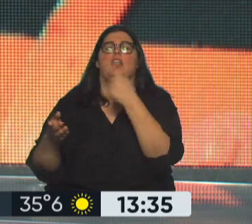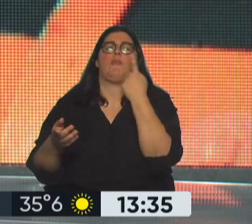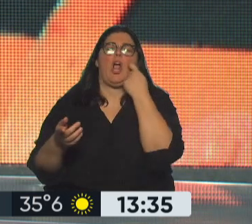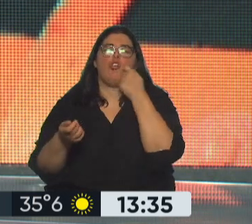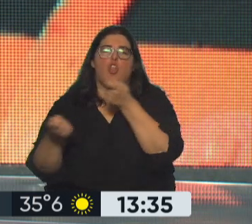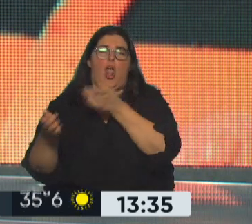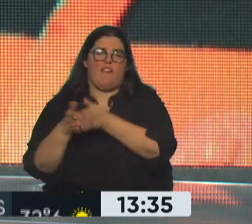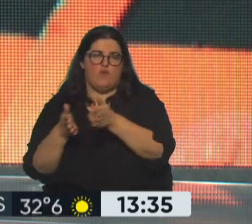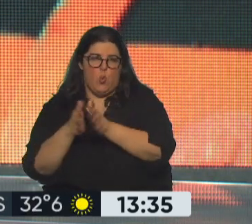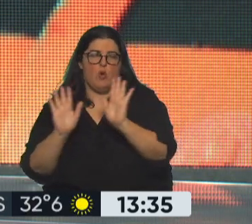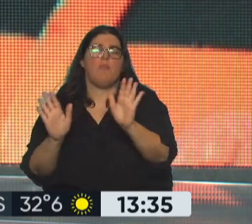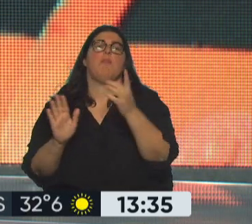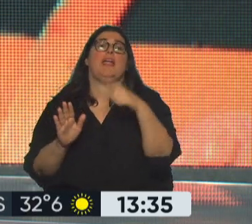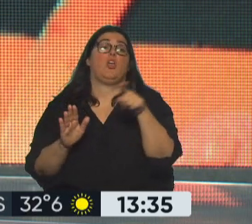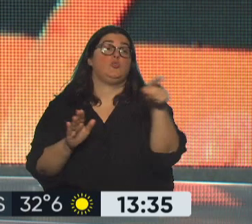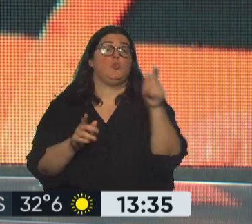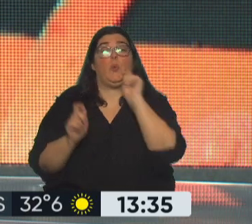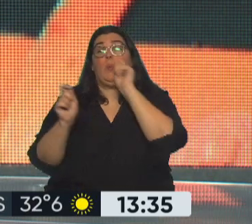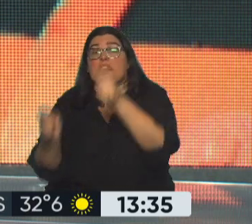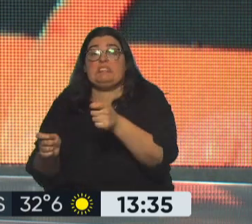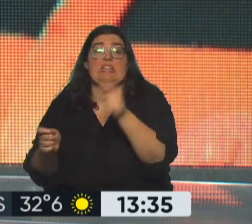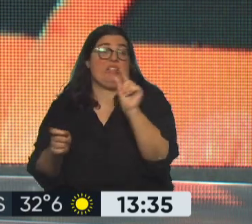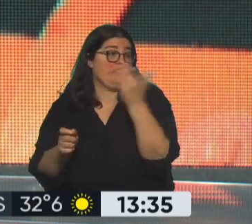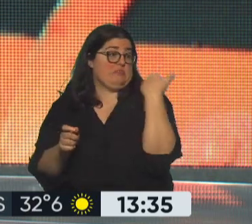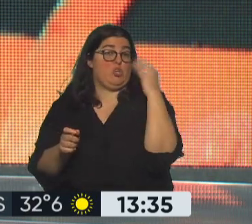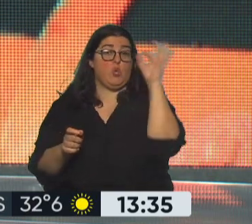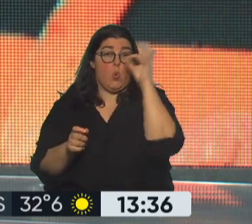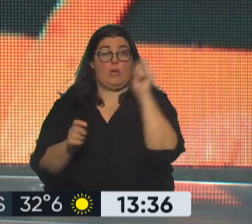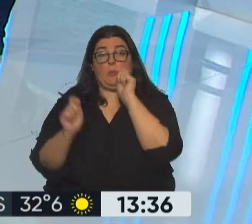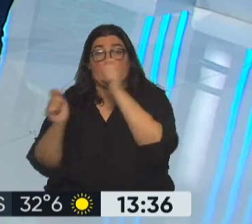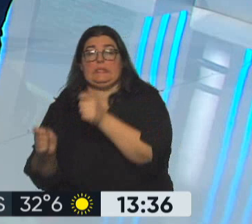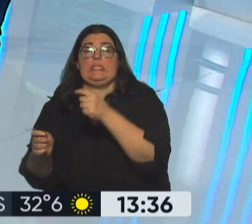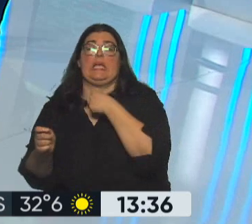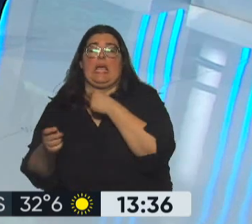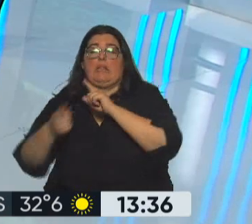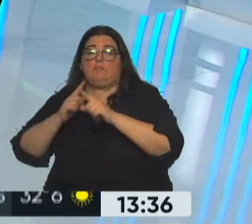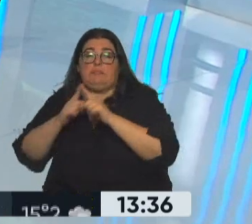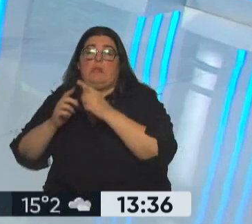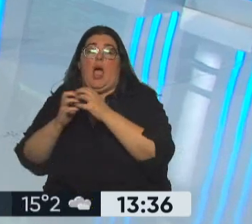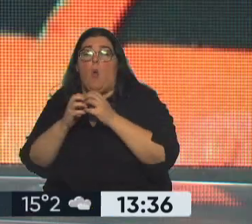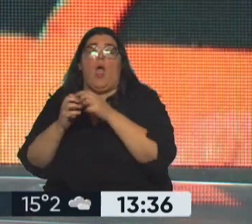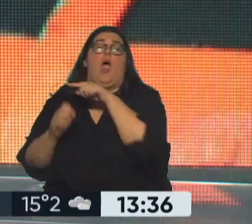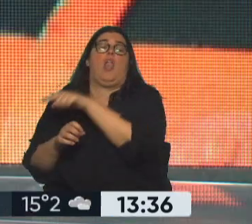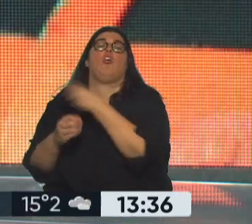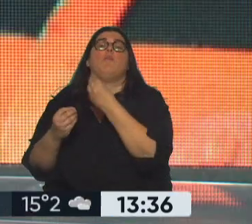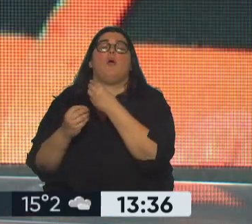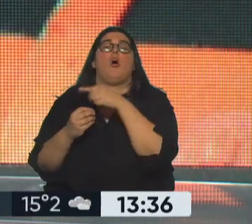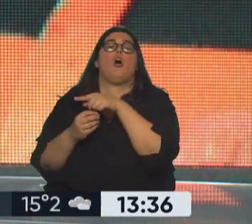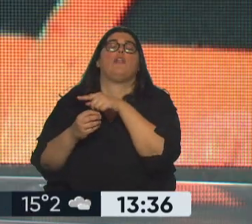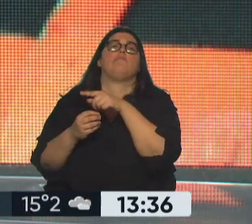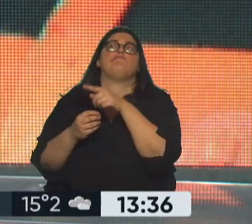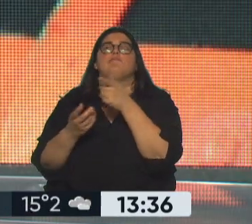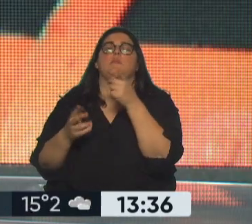flujos, incluso su ida y su visita reciente a Túnez para intentar negociar acuerdos en el marco de lo que era una